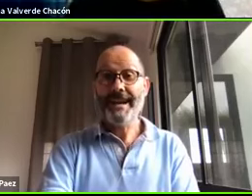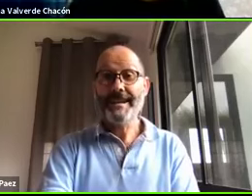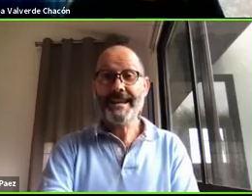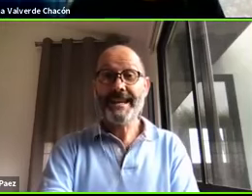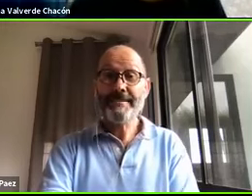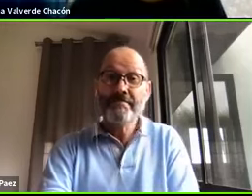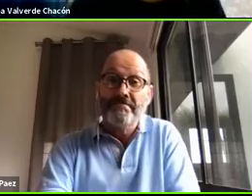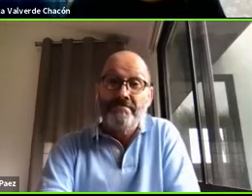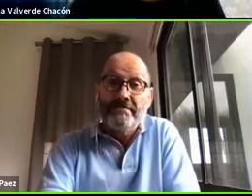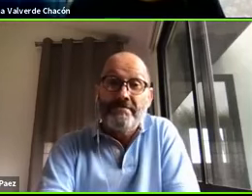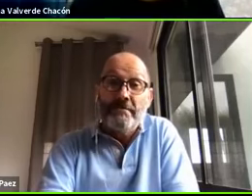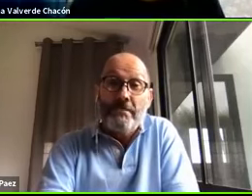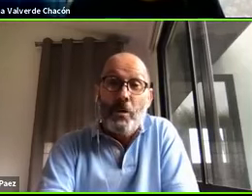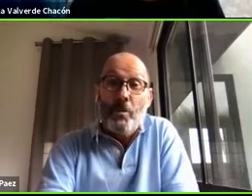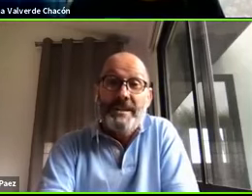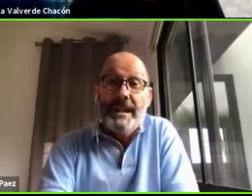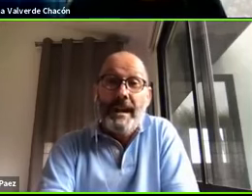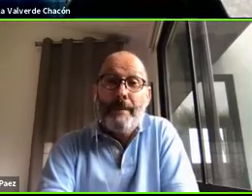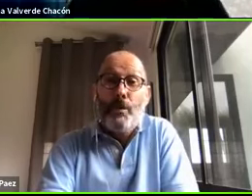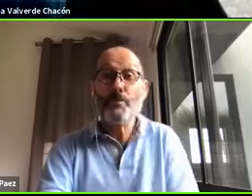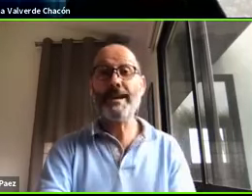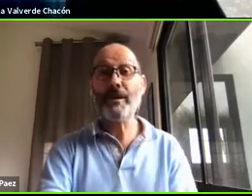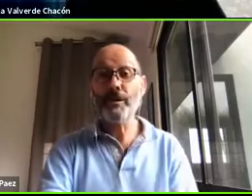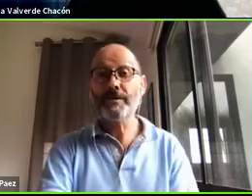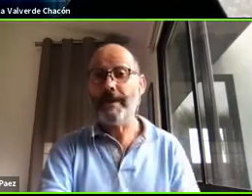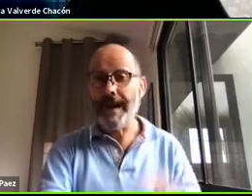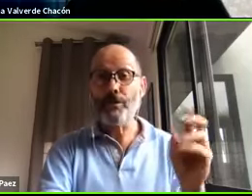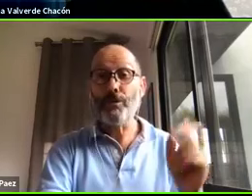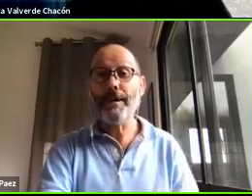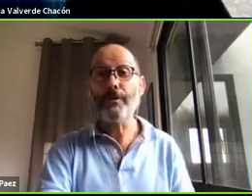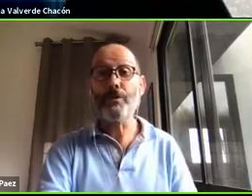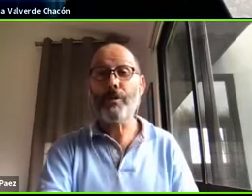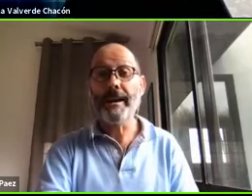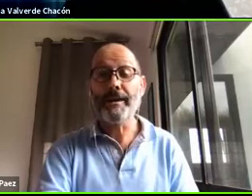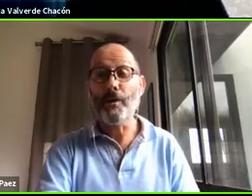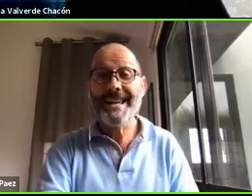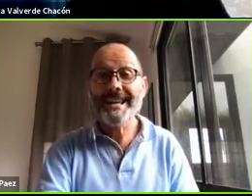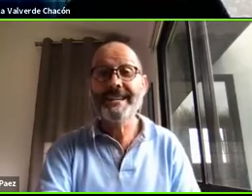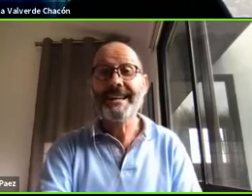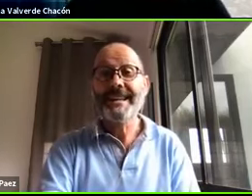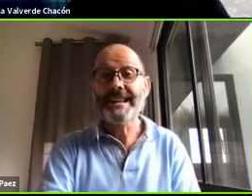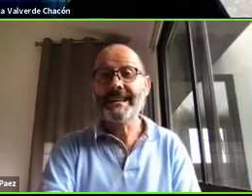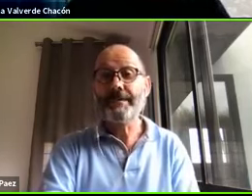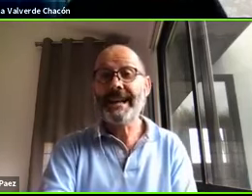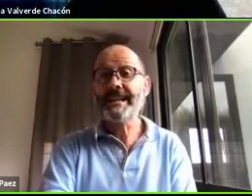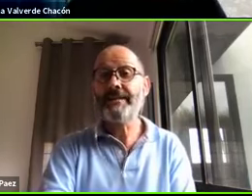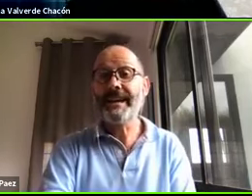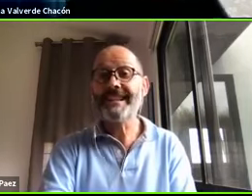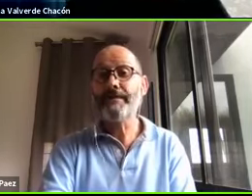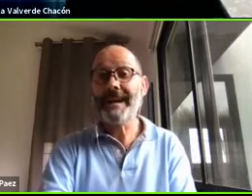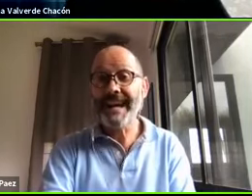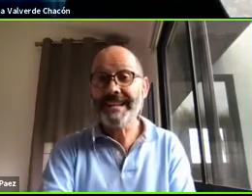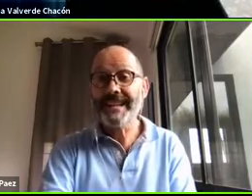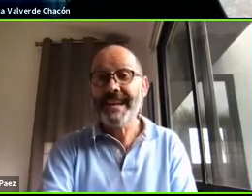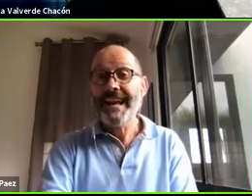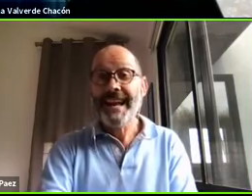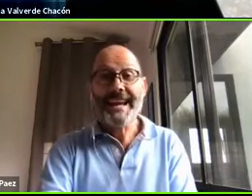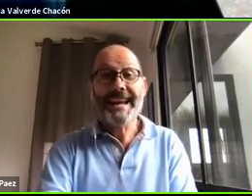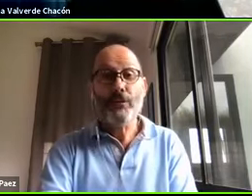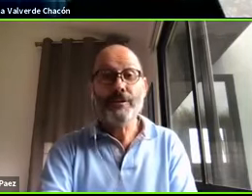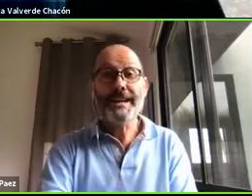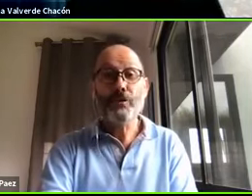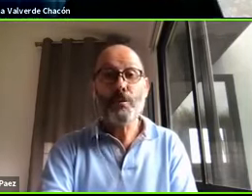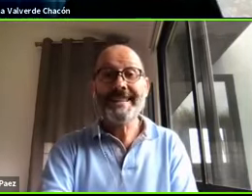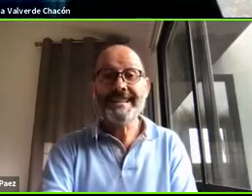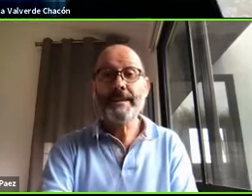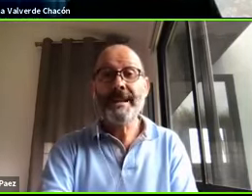y como dice el propio nicolás abro abro comillas identifican diferentes maneras en